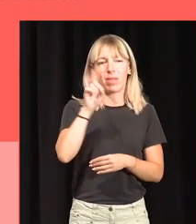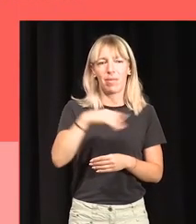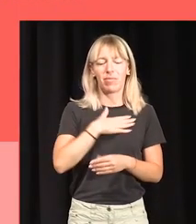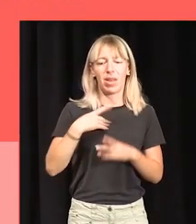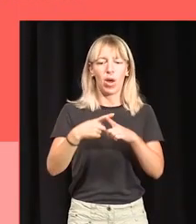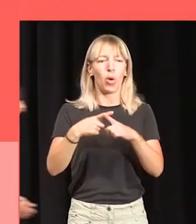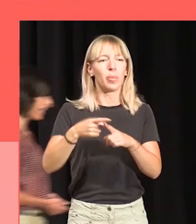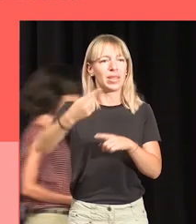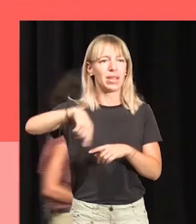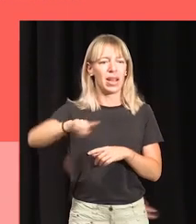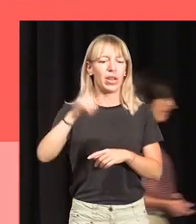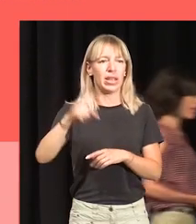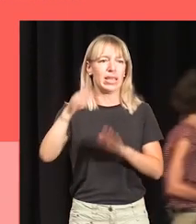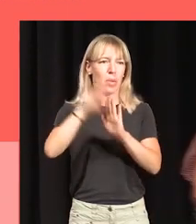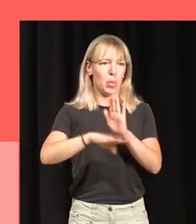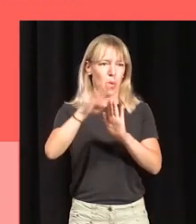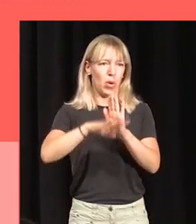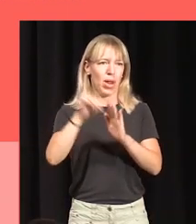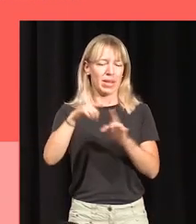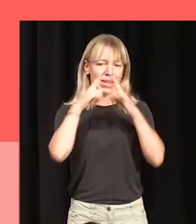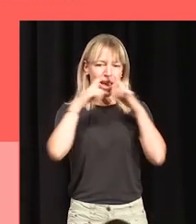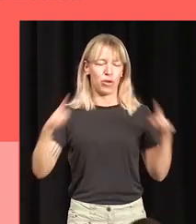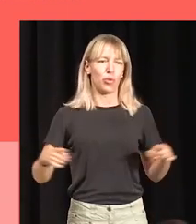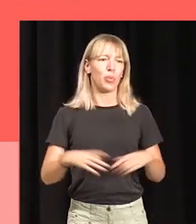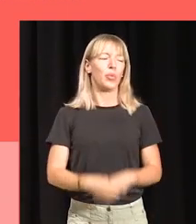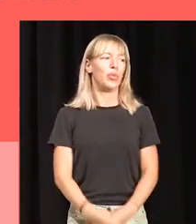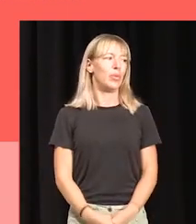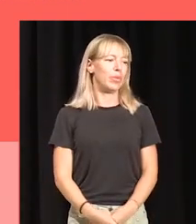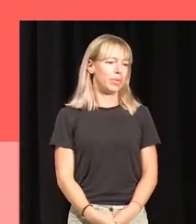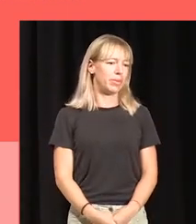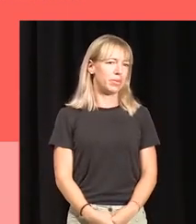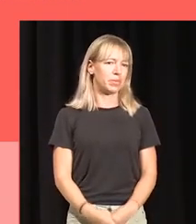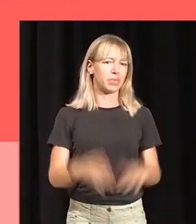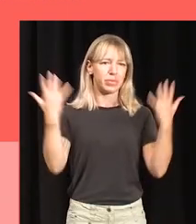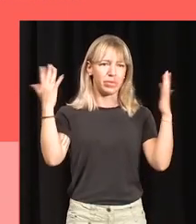que ha sido para ellos este programa durante este año.